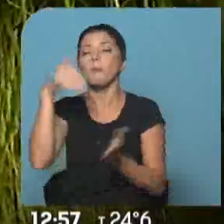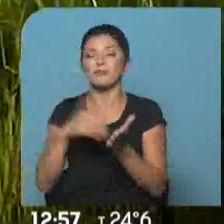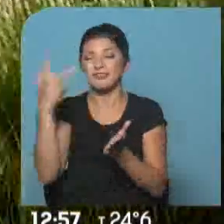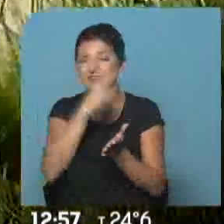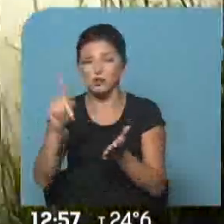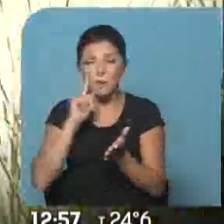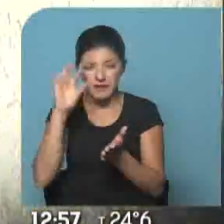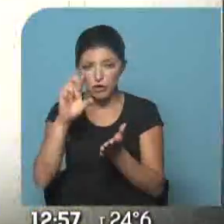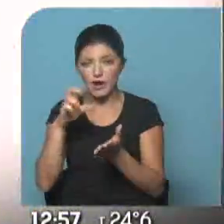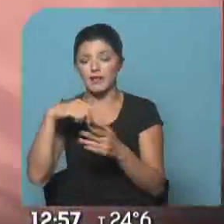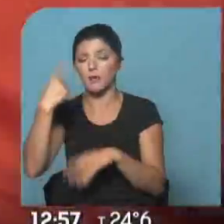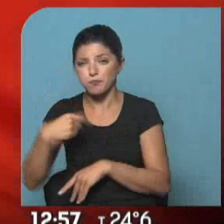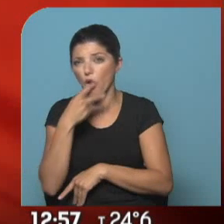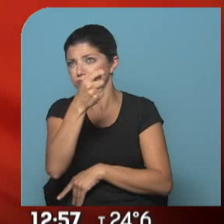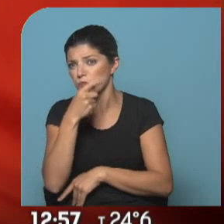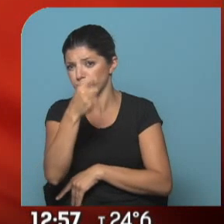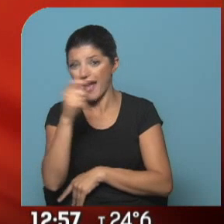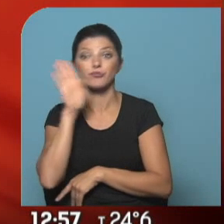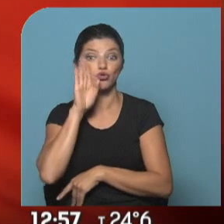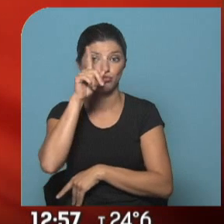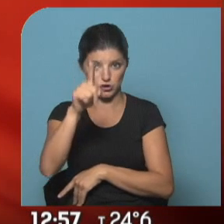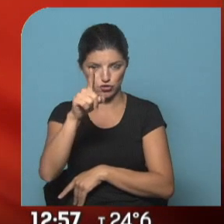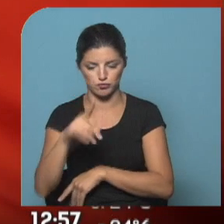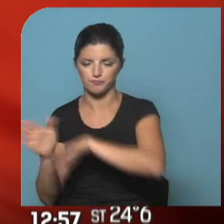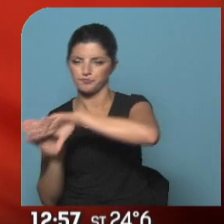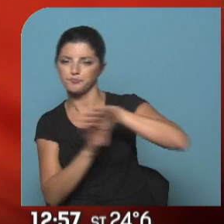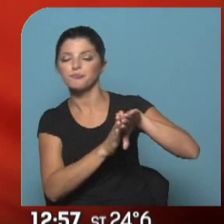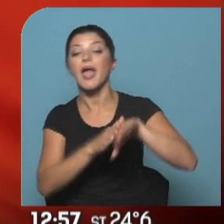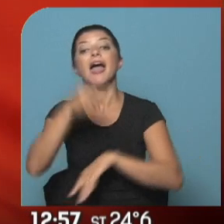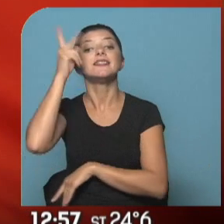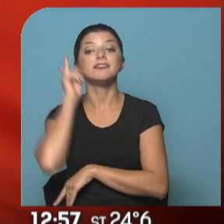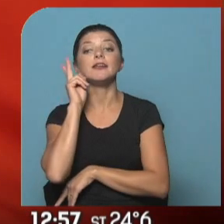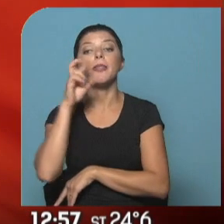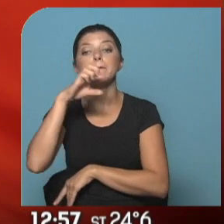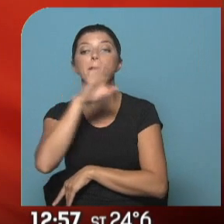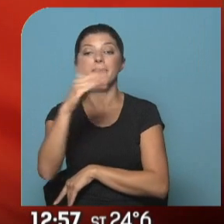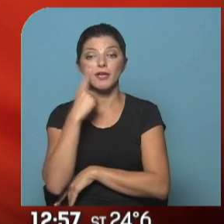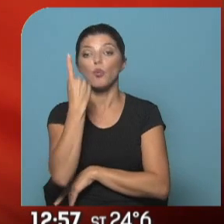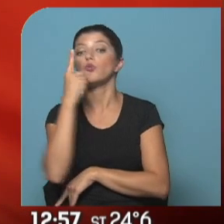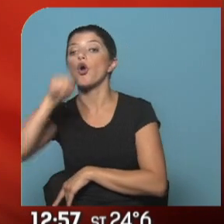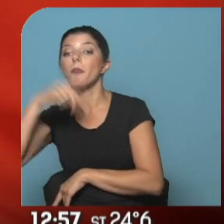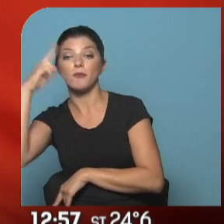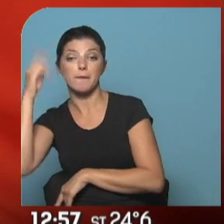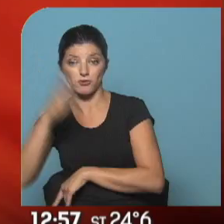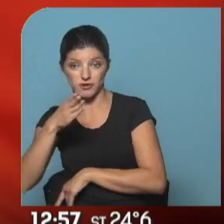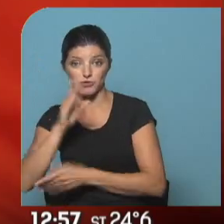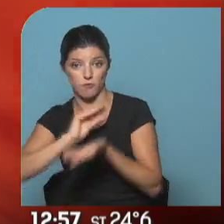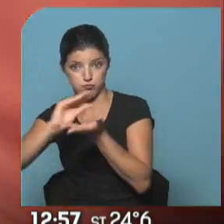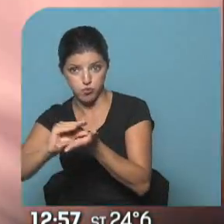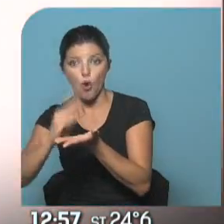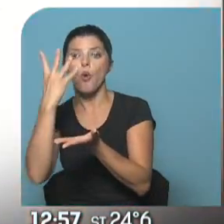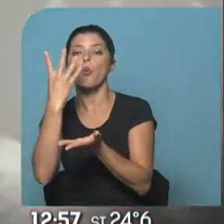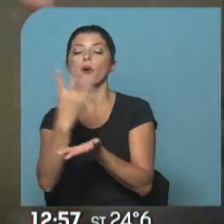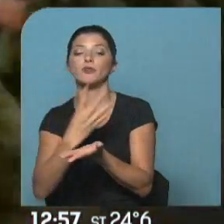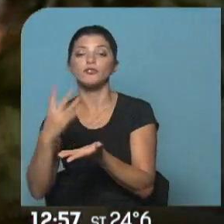$2.300.000. Chile llega al 1,9% de su PBI, unos 4.583 millones de